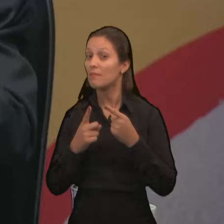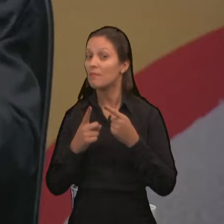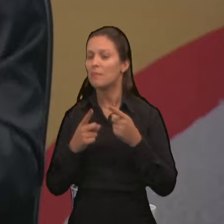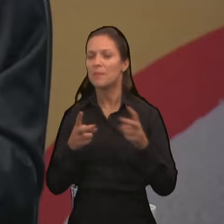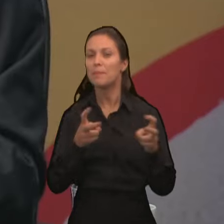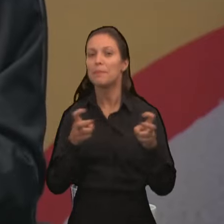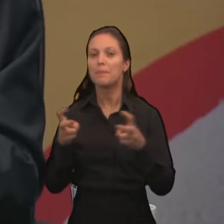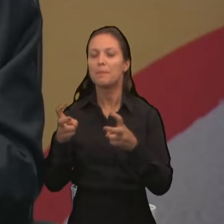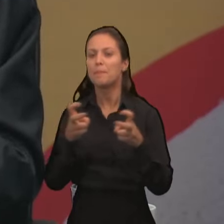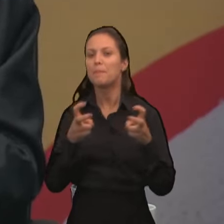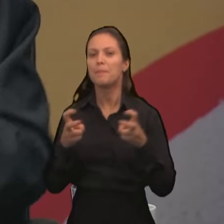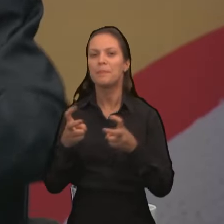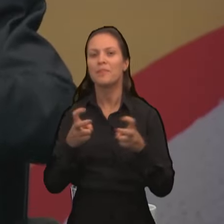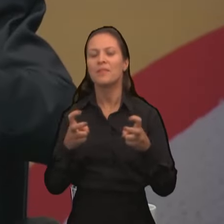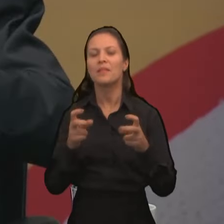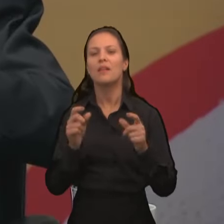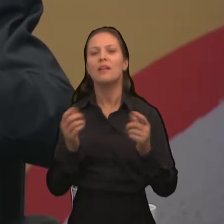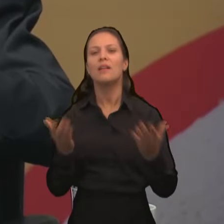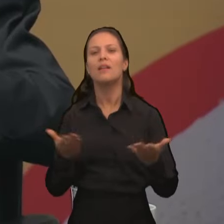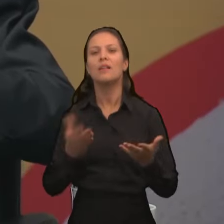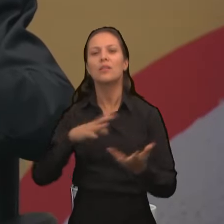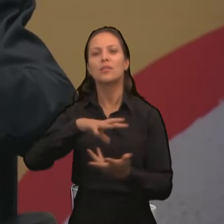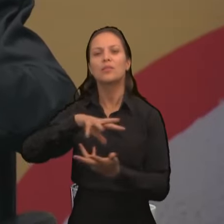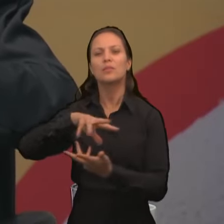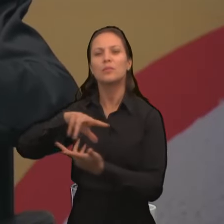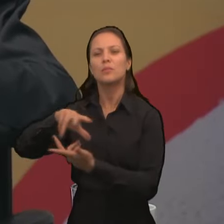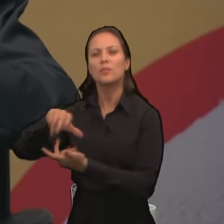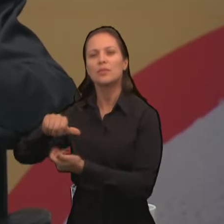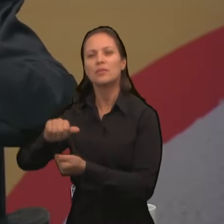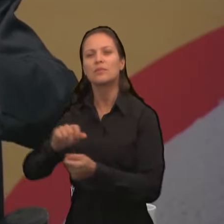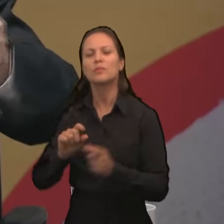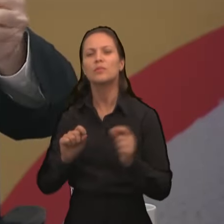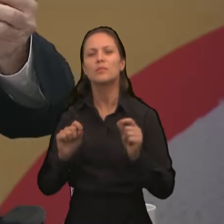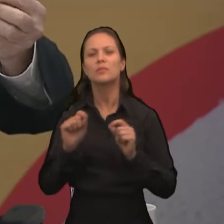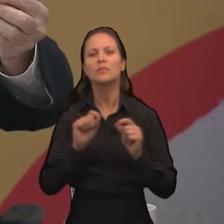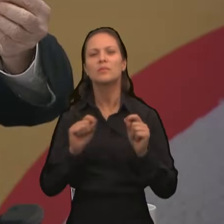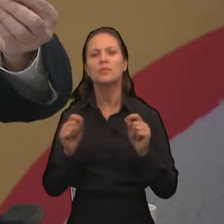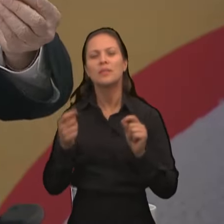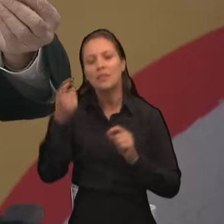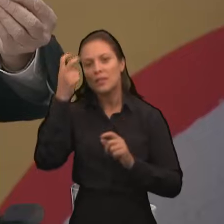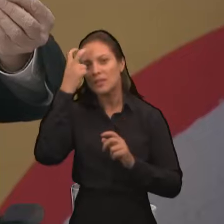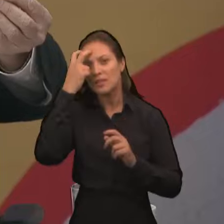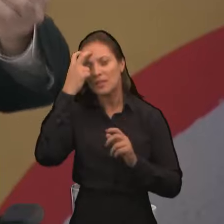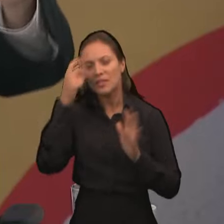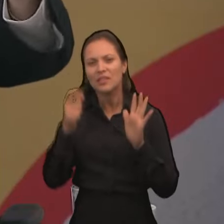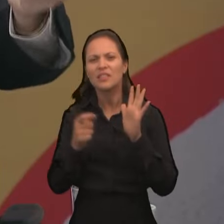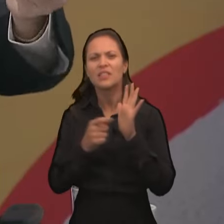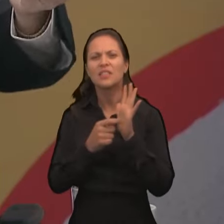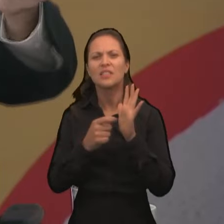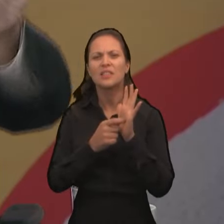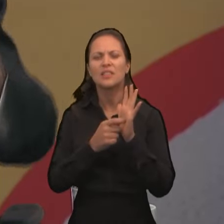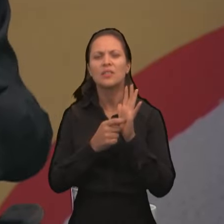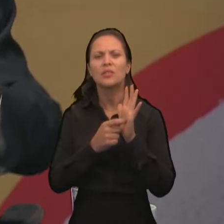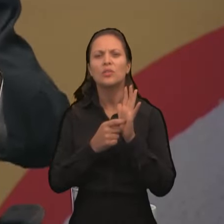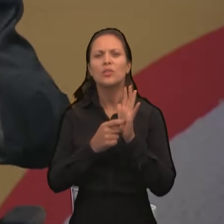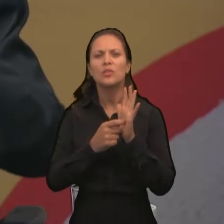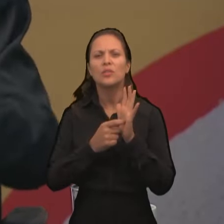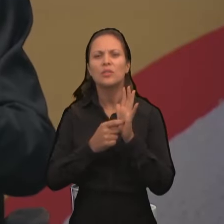es antigua. El impacto últimamente es el impacto perceptible lo que se discute.